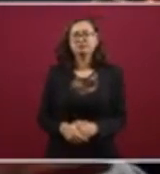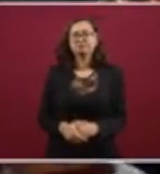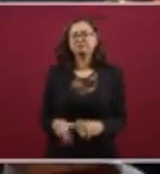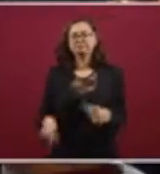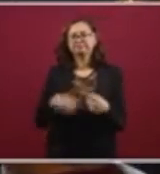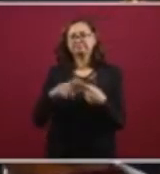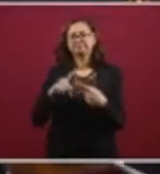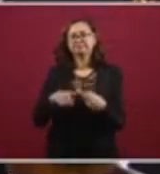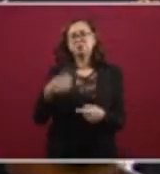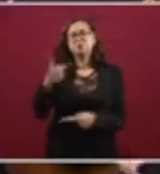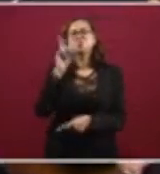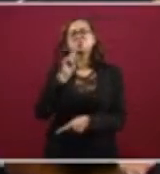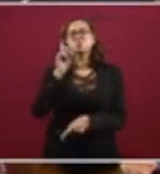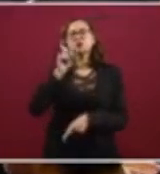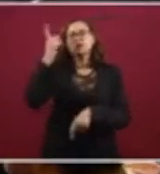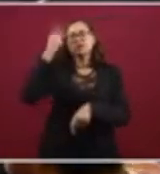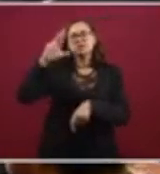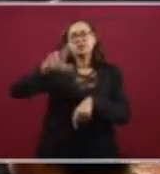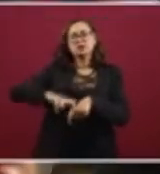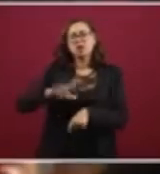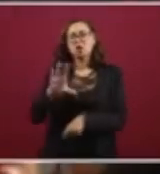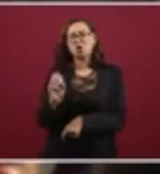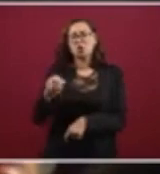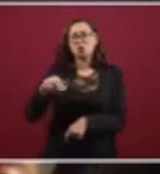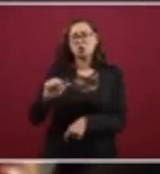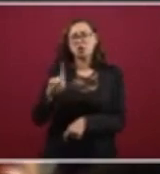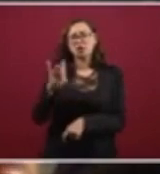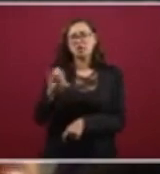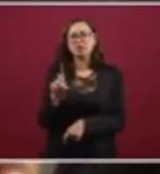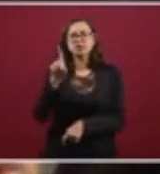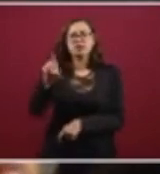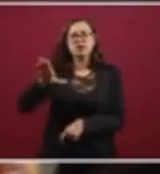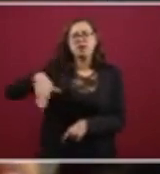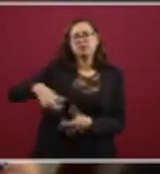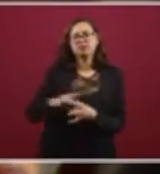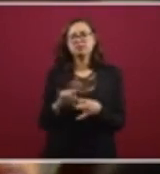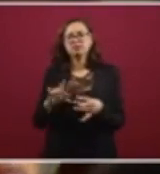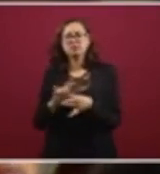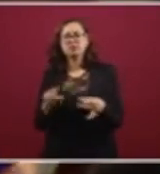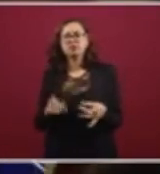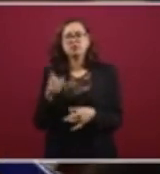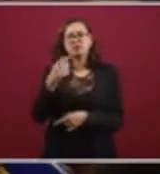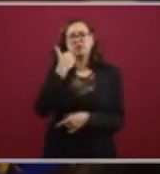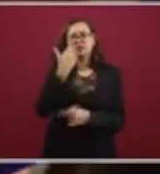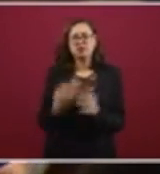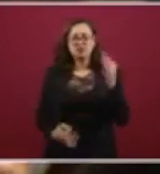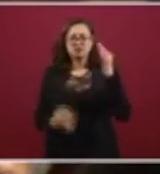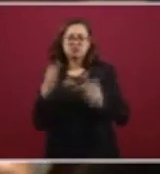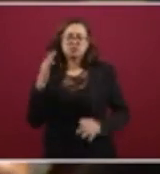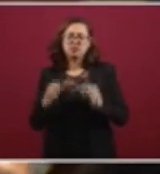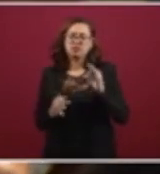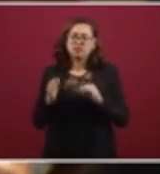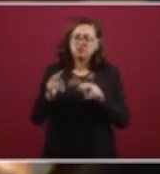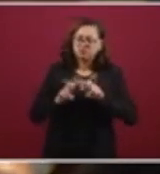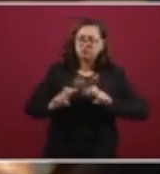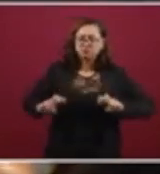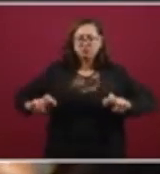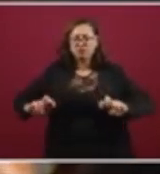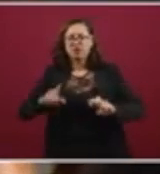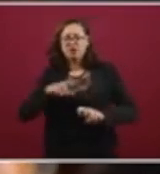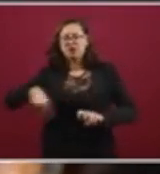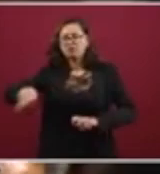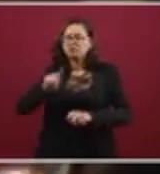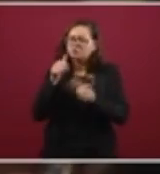CONADE, usted nos hablaba de un tribunal deportivo y que iba a pedirle al presidente a ver si podía